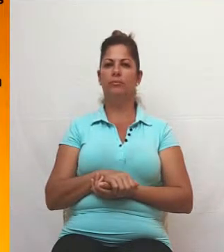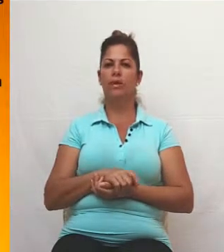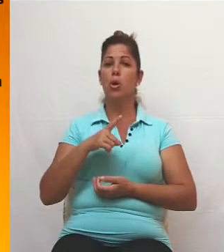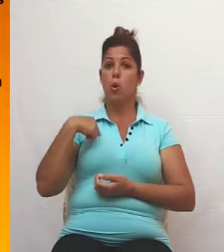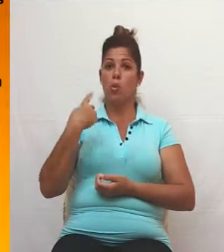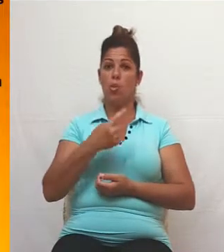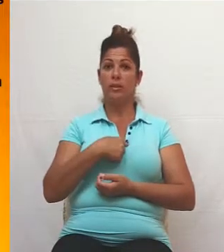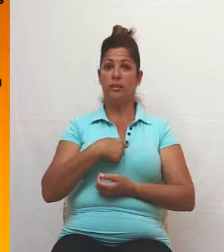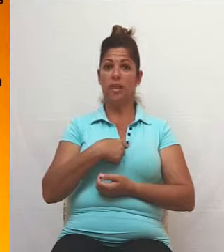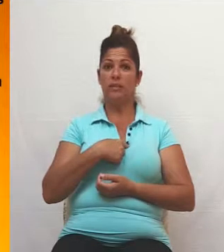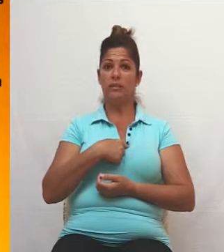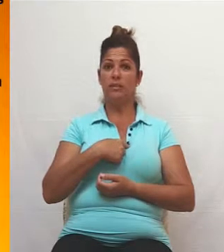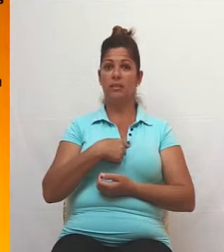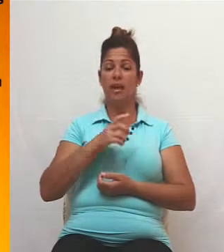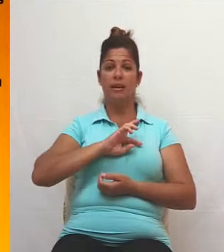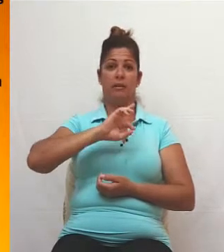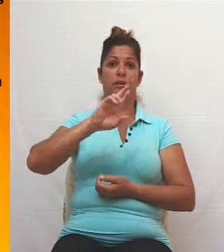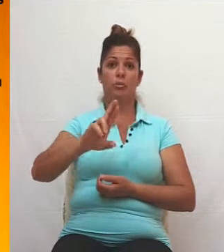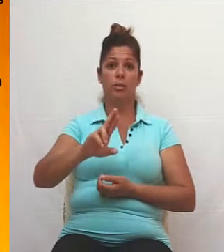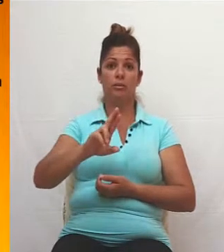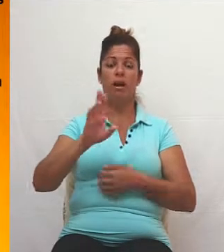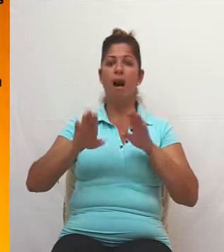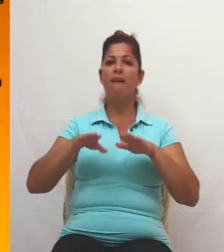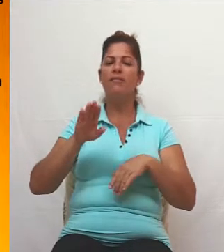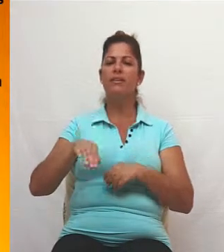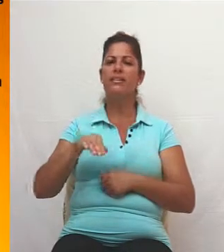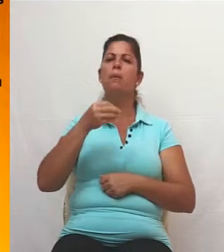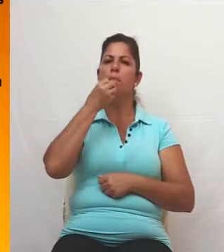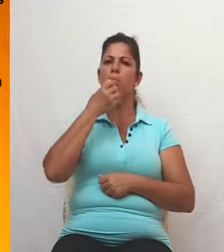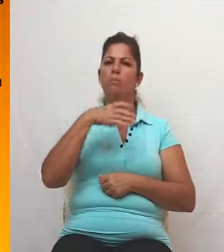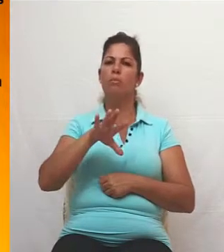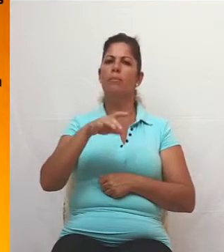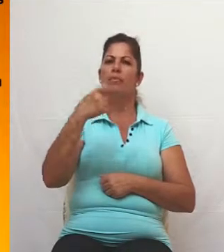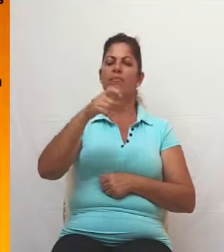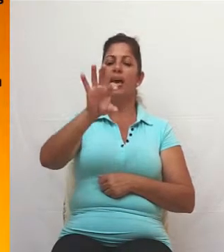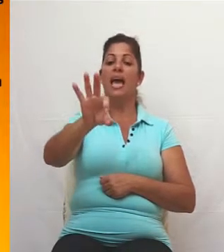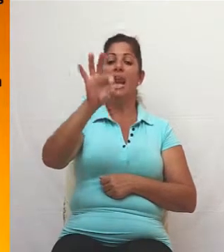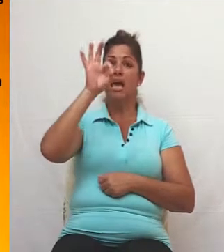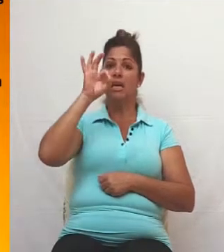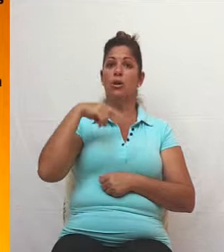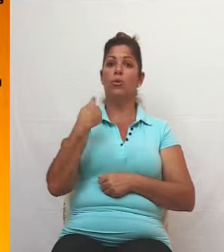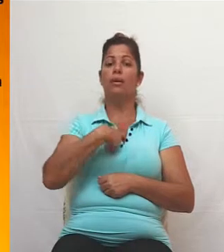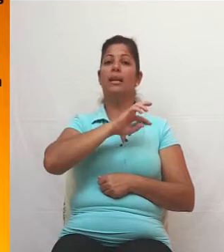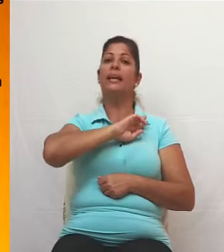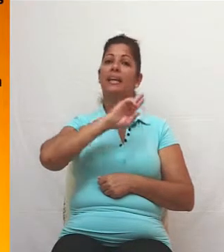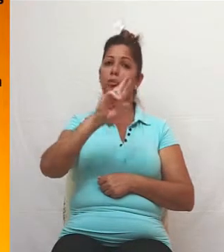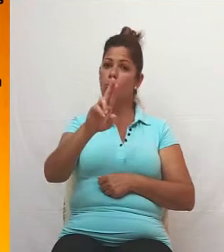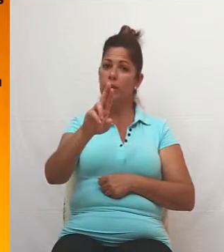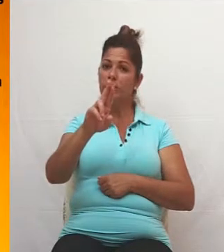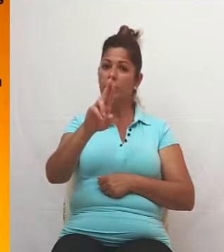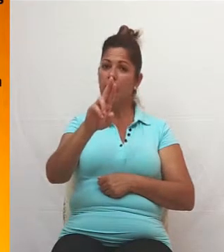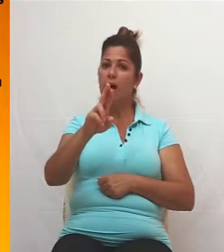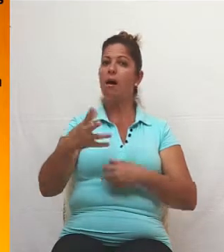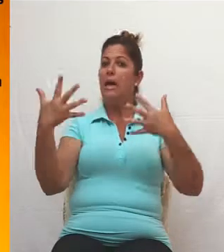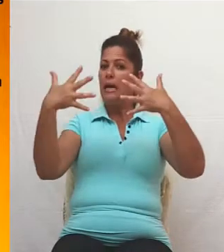podemos observar nuestras reacciones sin enjuiciar las y elegir que nuestras respuestas